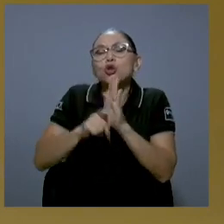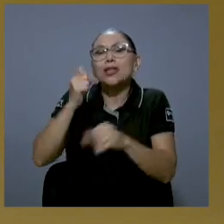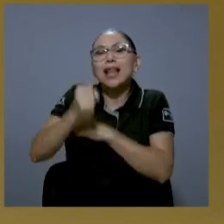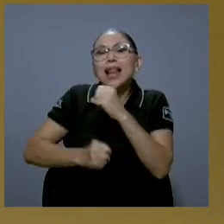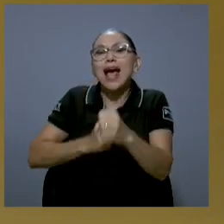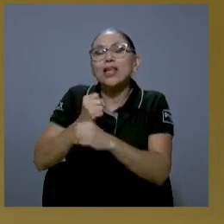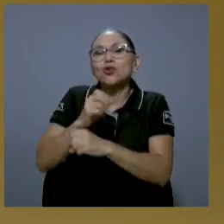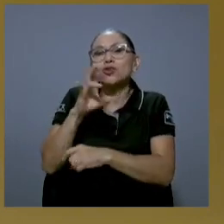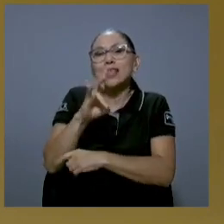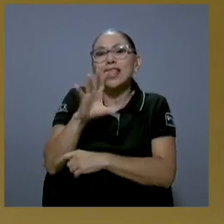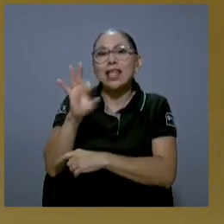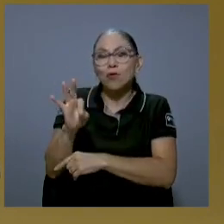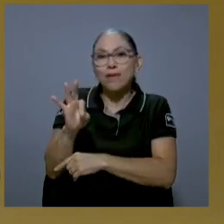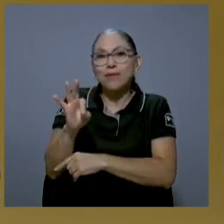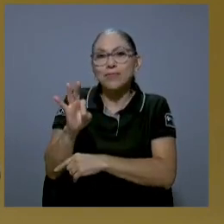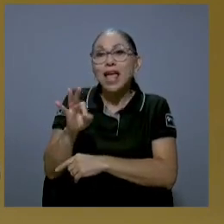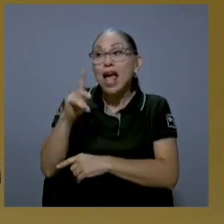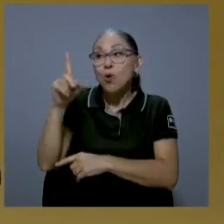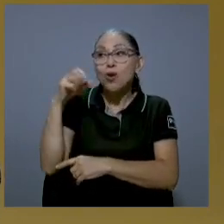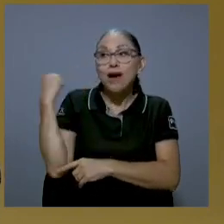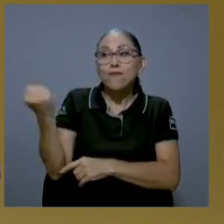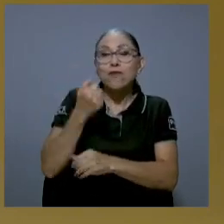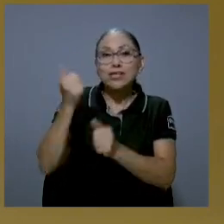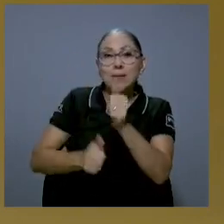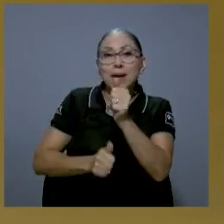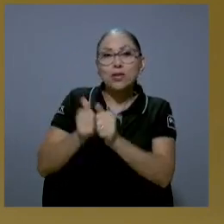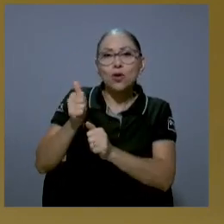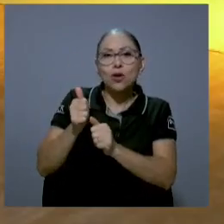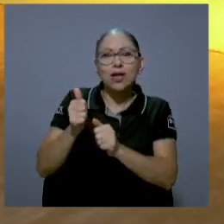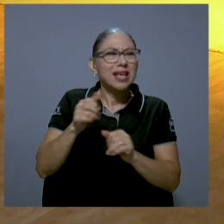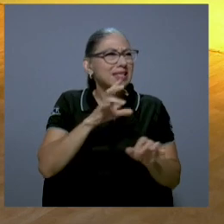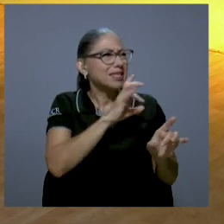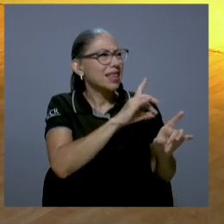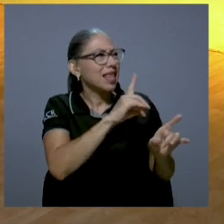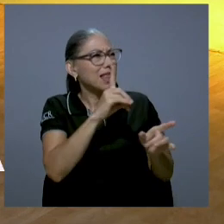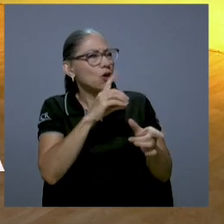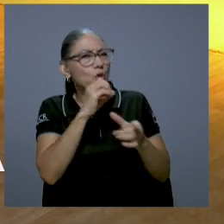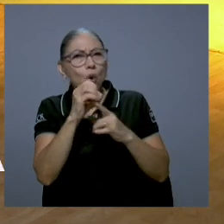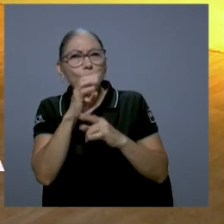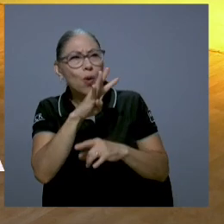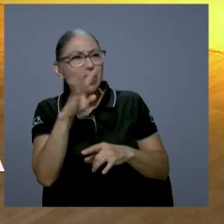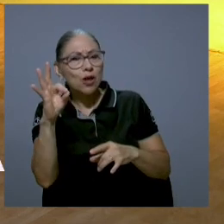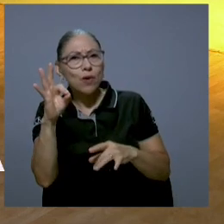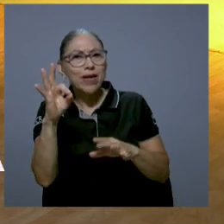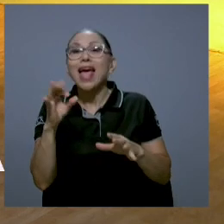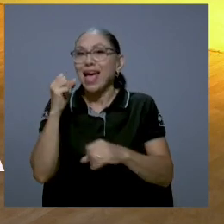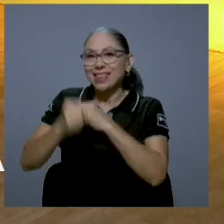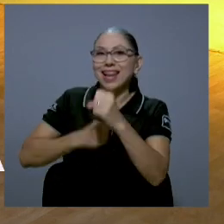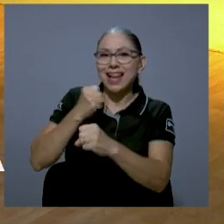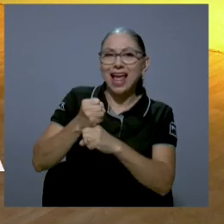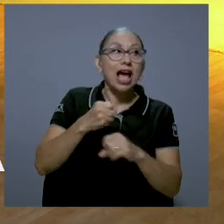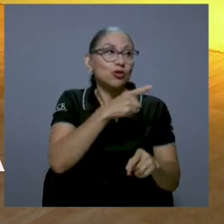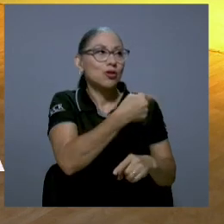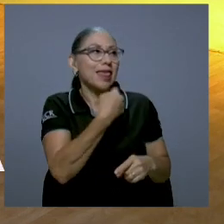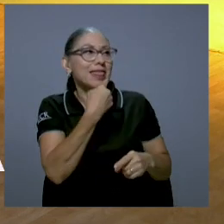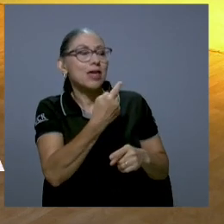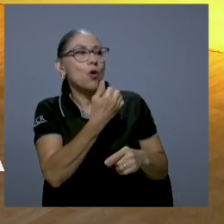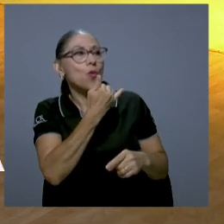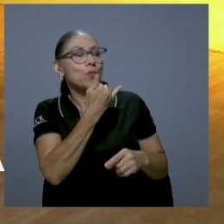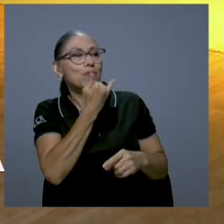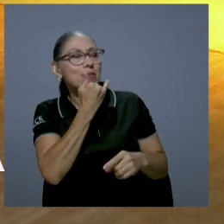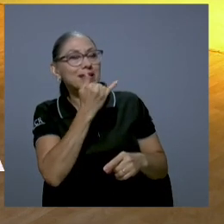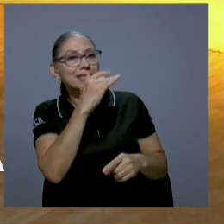una fuerza mayoritaria conservadora que representaba... 71, ¿verdad? ¿O 49? 49. Ok. ¿Qué dijiste 79? Perdón,